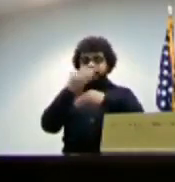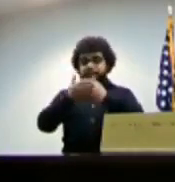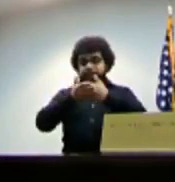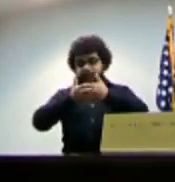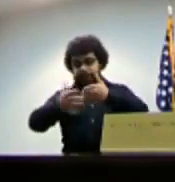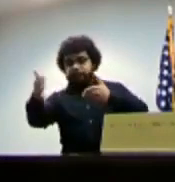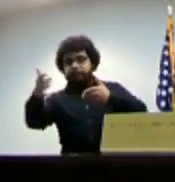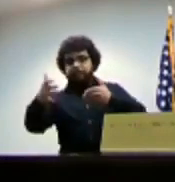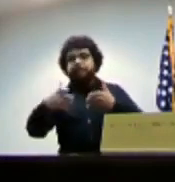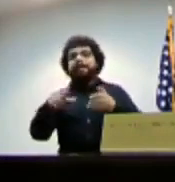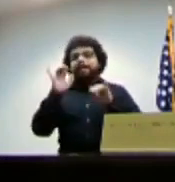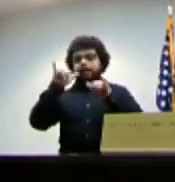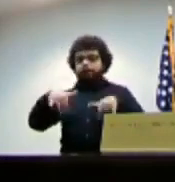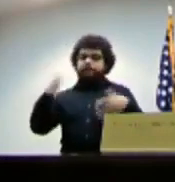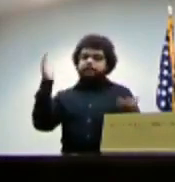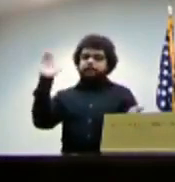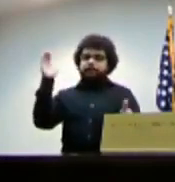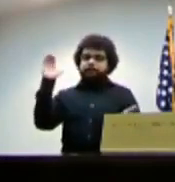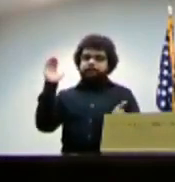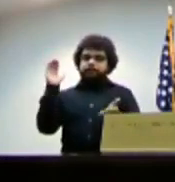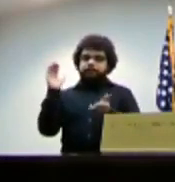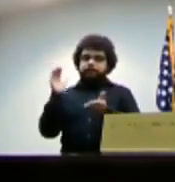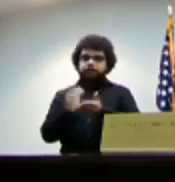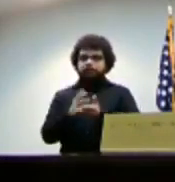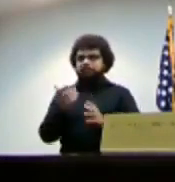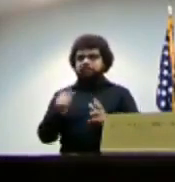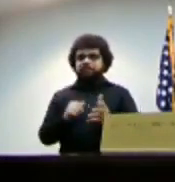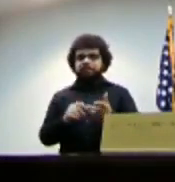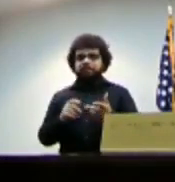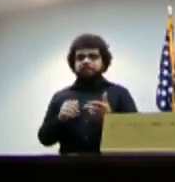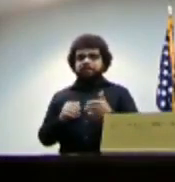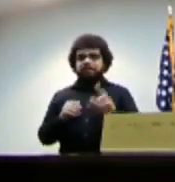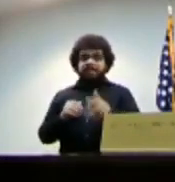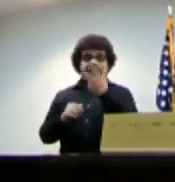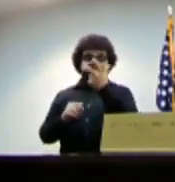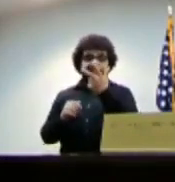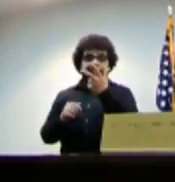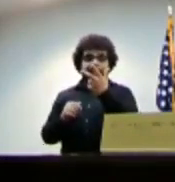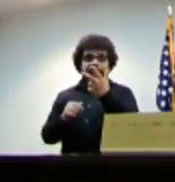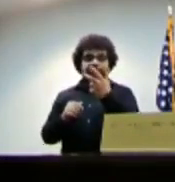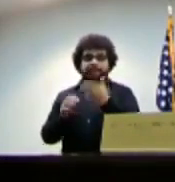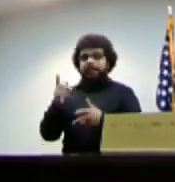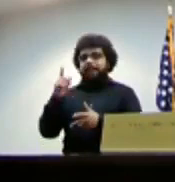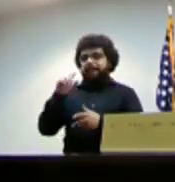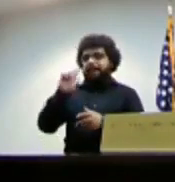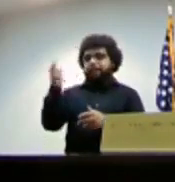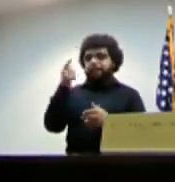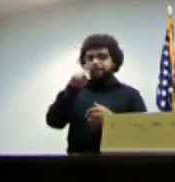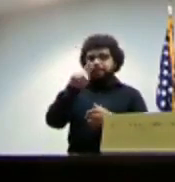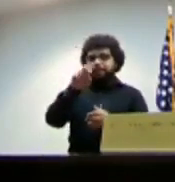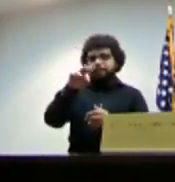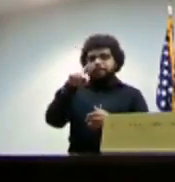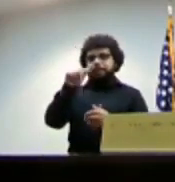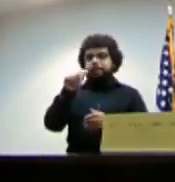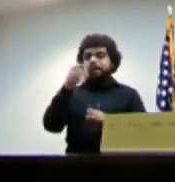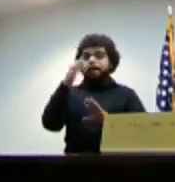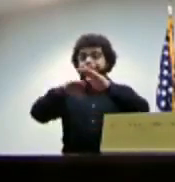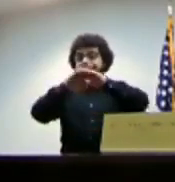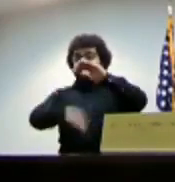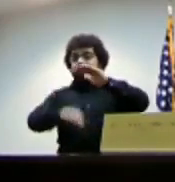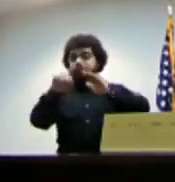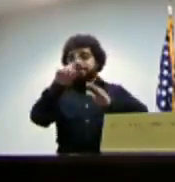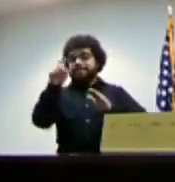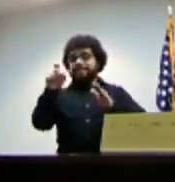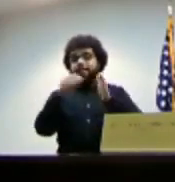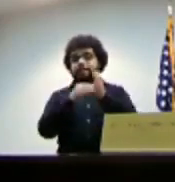la reducción, que básicamente la podemos descifrar en menos de 3 cifras. O sea, si fue la primera vez que PREPA estuvo presupuestando menos de 100 millones